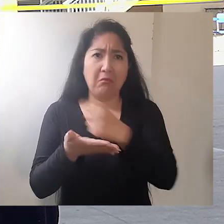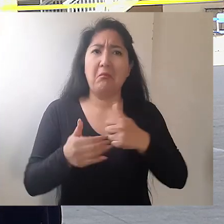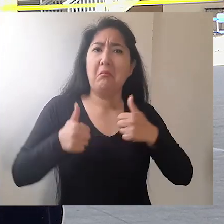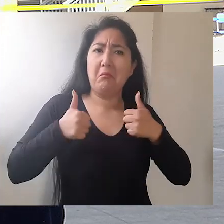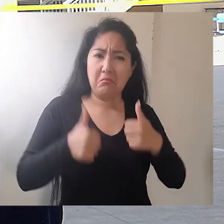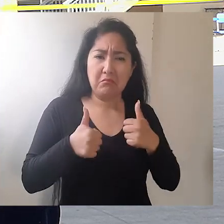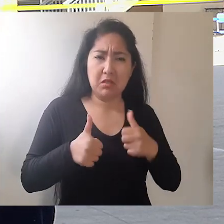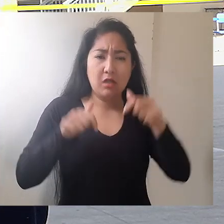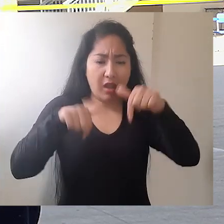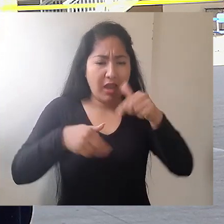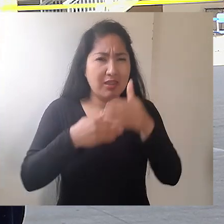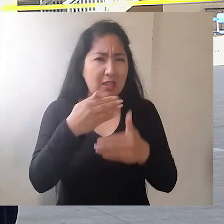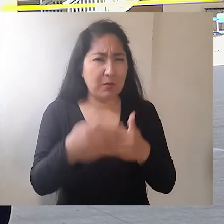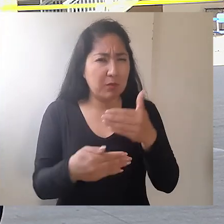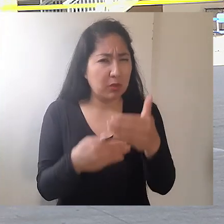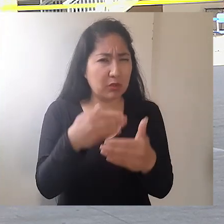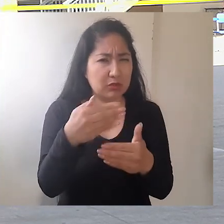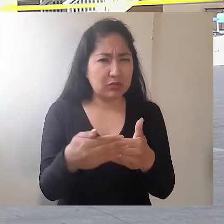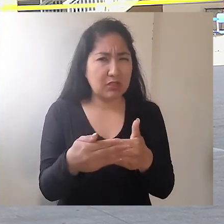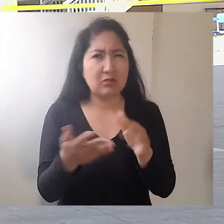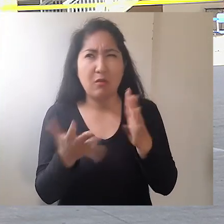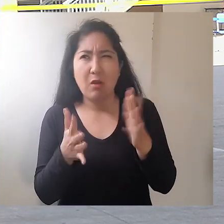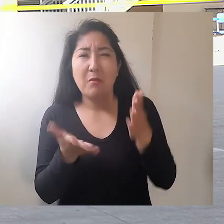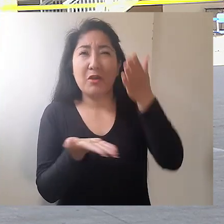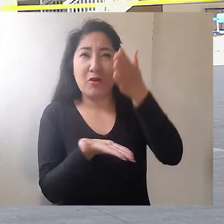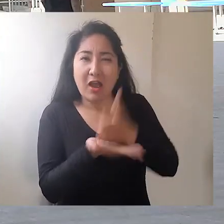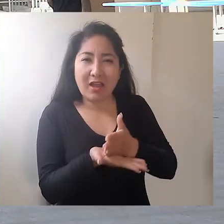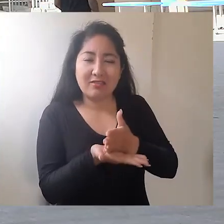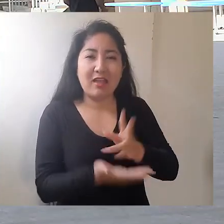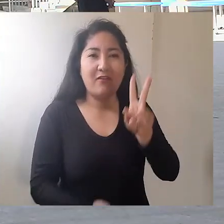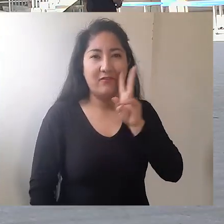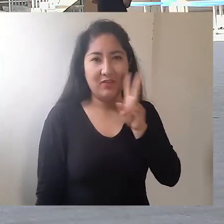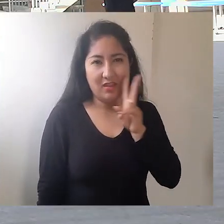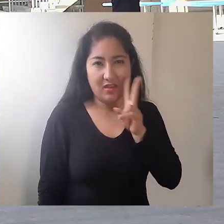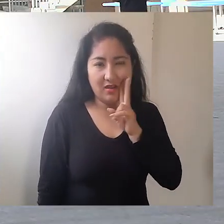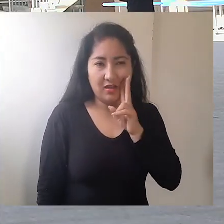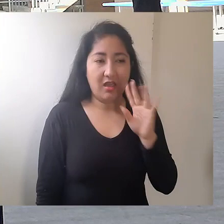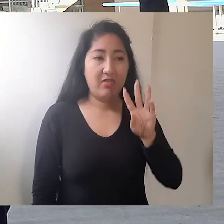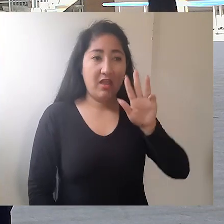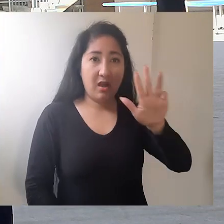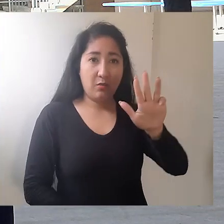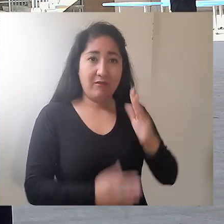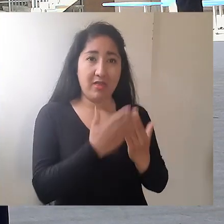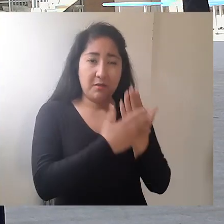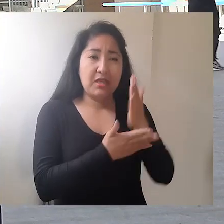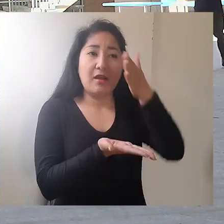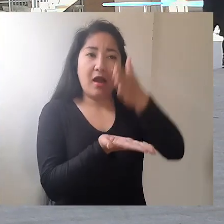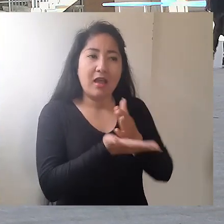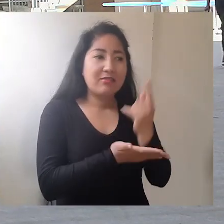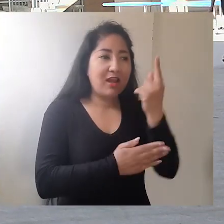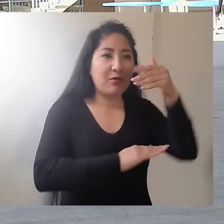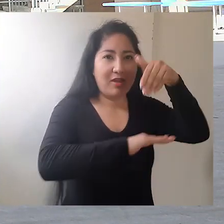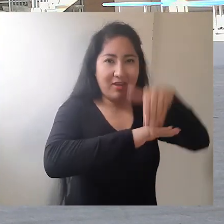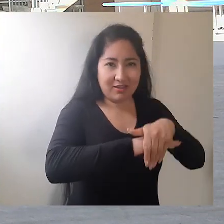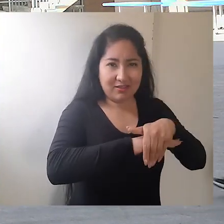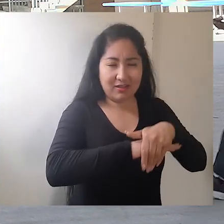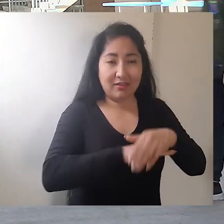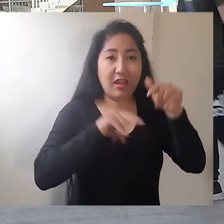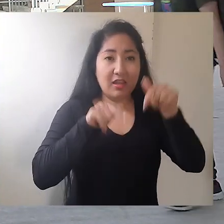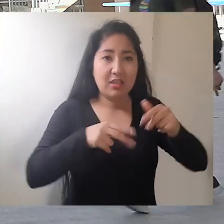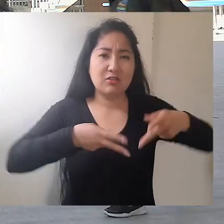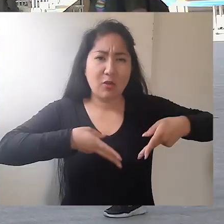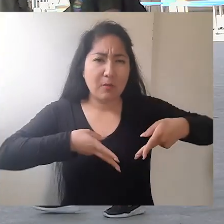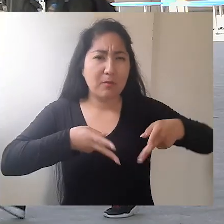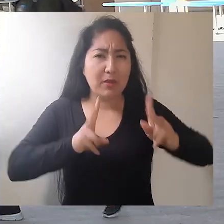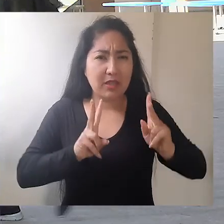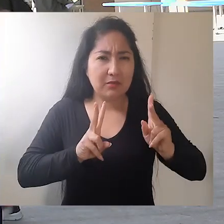punto de vista, un éxito. Este es un proceso que va a durar hasta el día viernes, desde las 9 de la mañana hasta las 1 de la tarde,